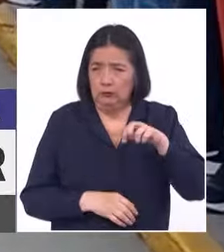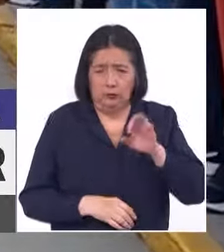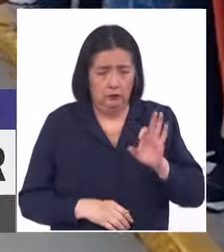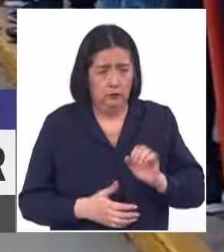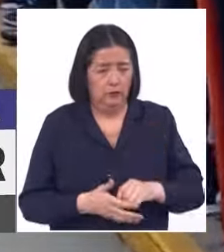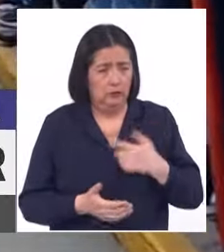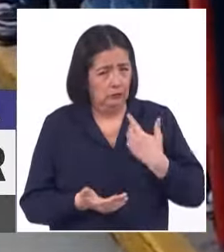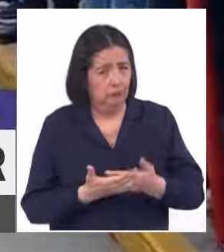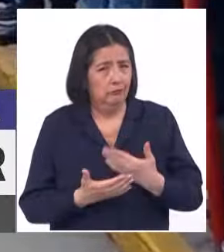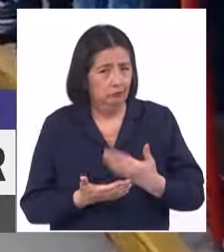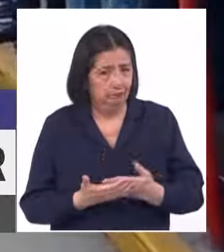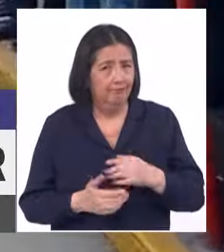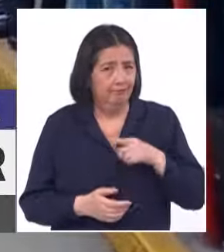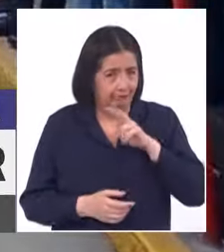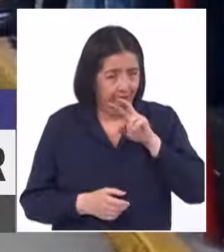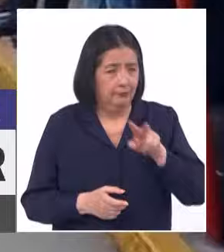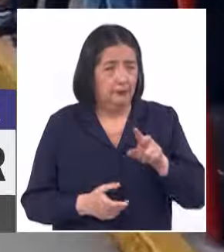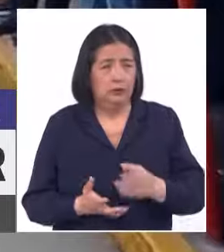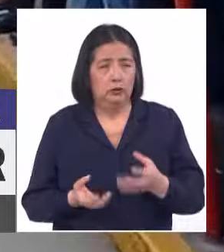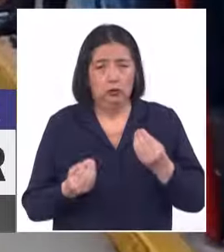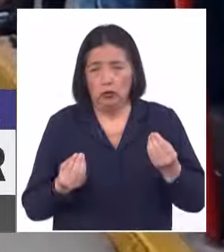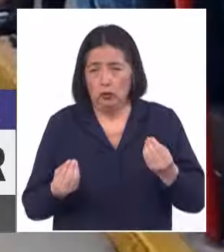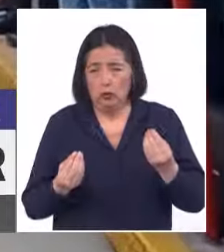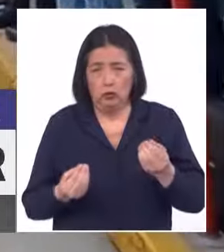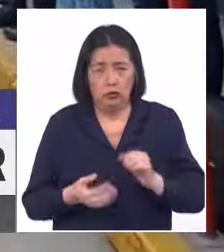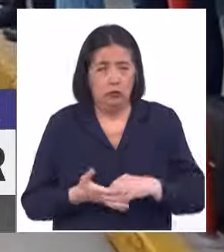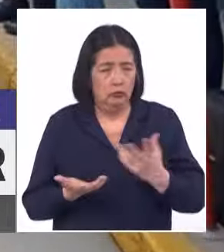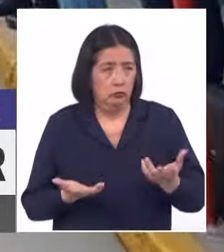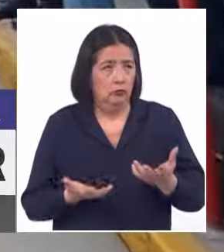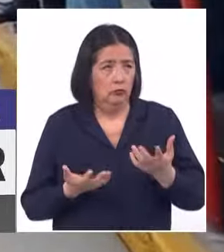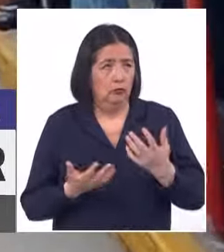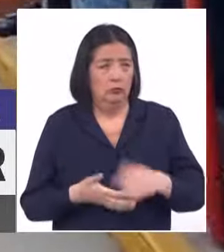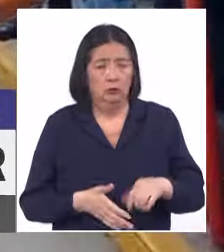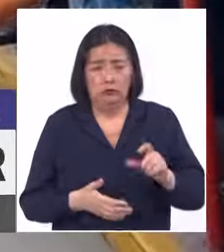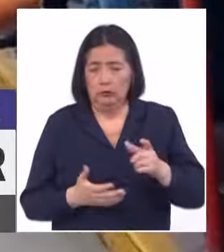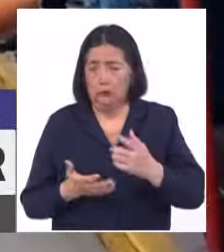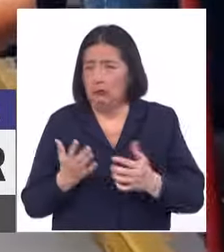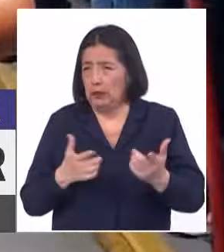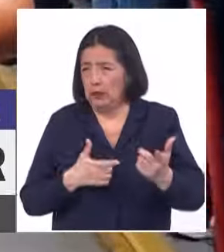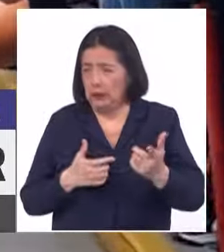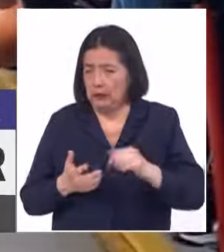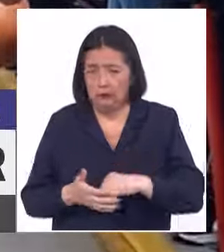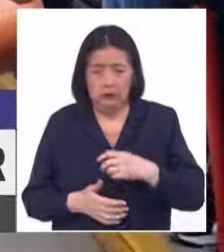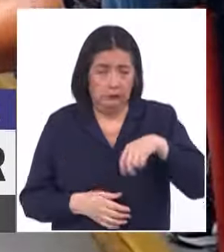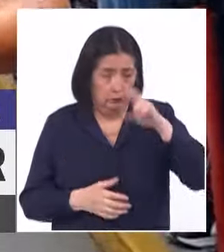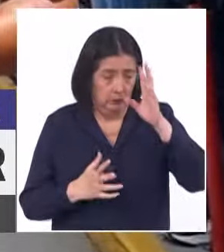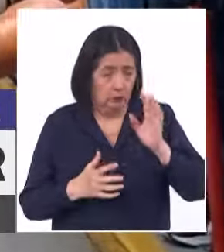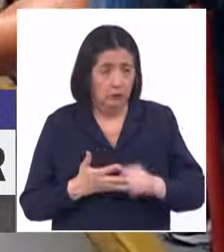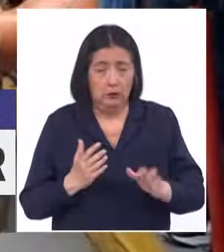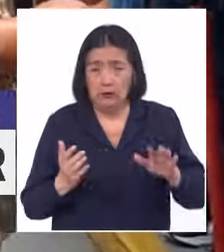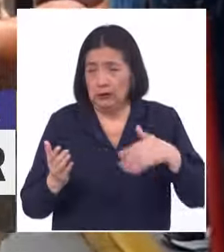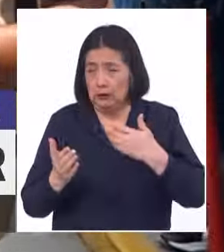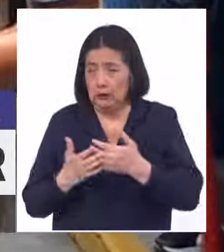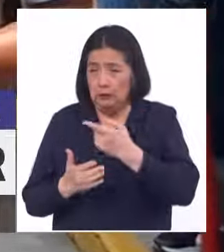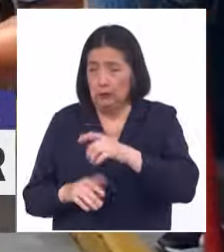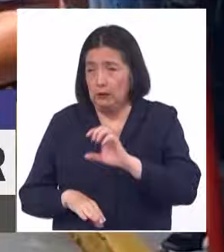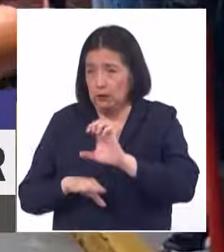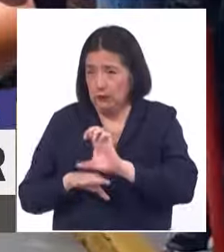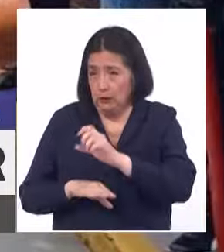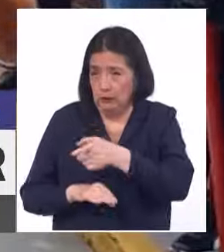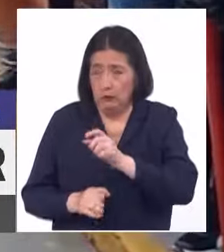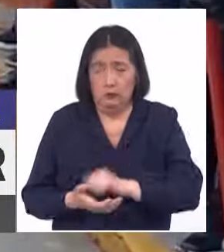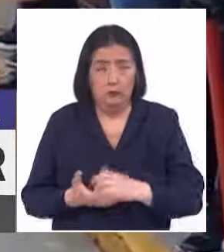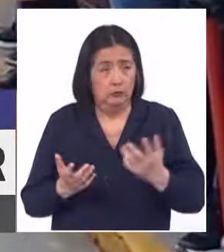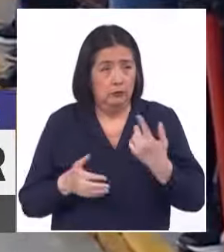que evidenciaba cómo material militar, pertrechos, armas peruanas llegaban a